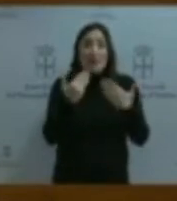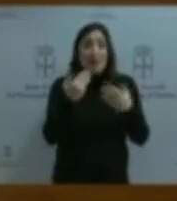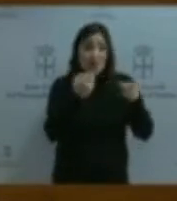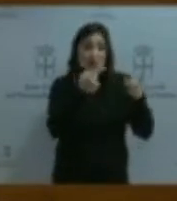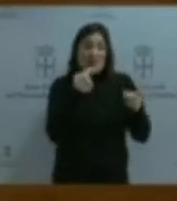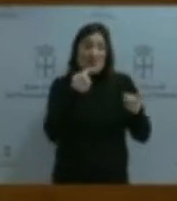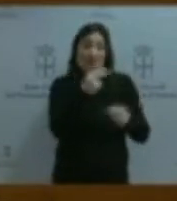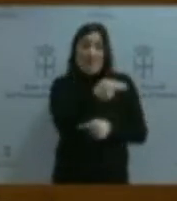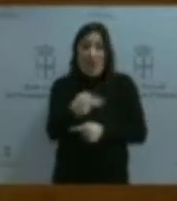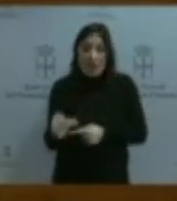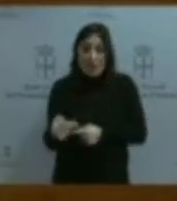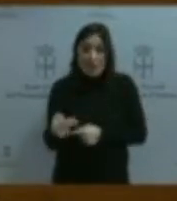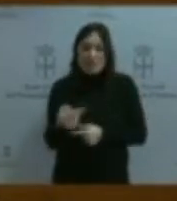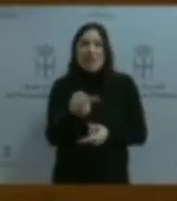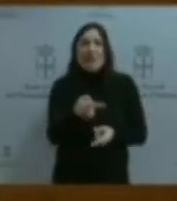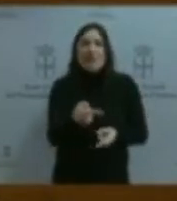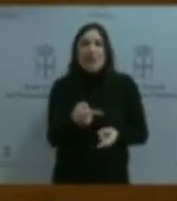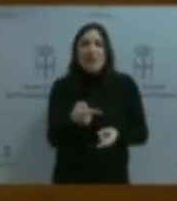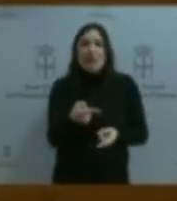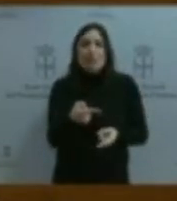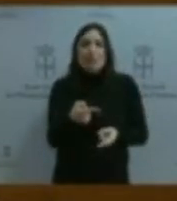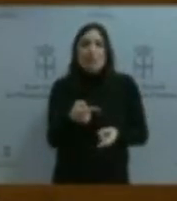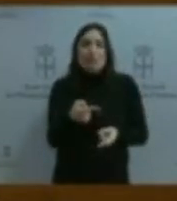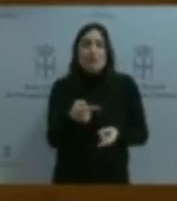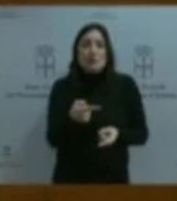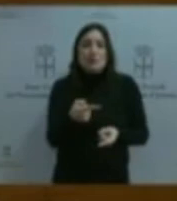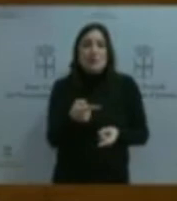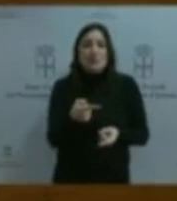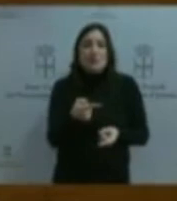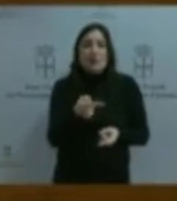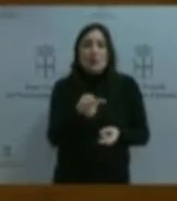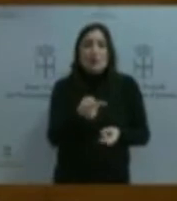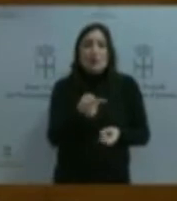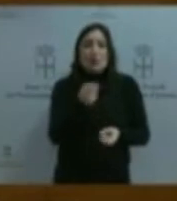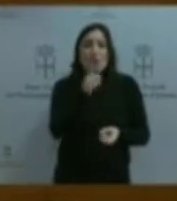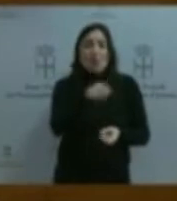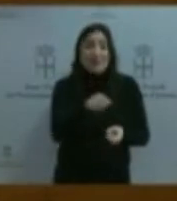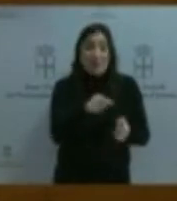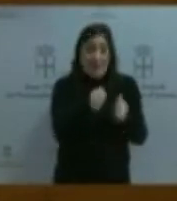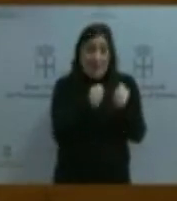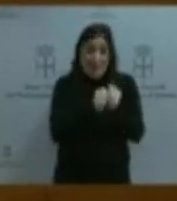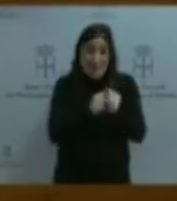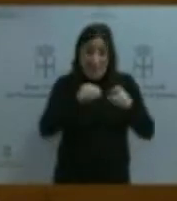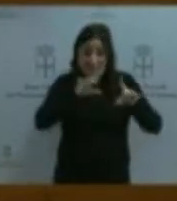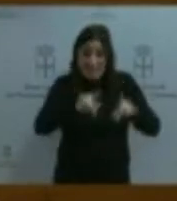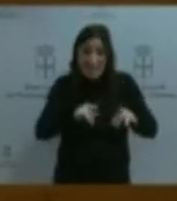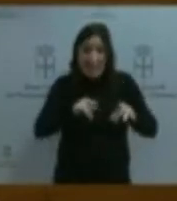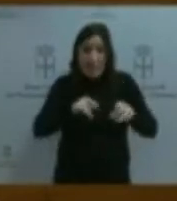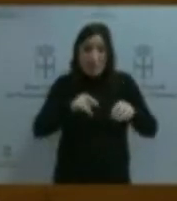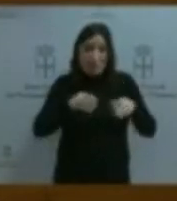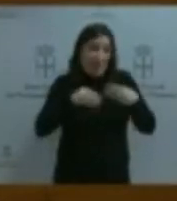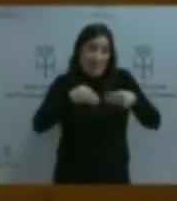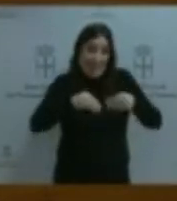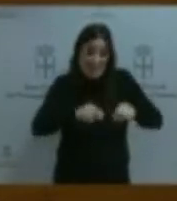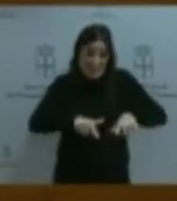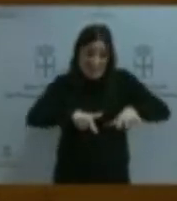produce, quiero decir, la entrofización más el exceso detrítico, cuando hay arena, grava, material orgánico, cubren las zonas de freza